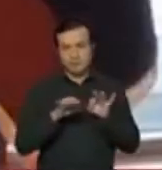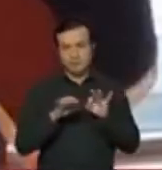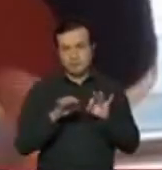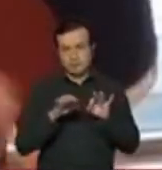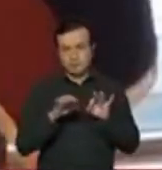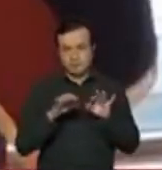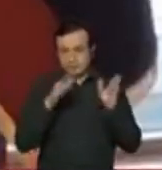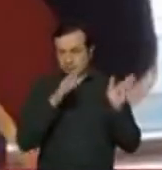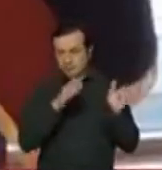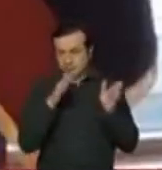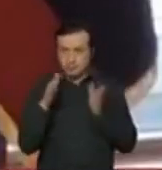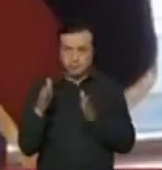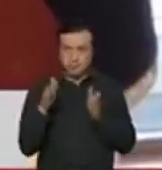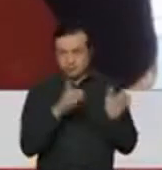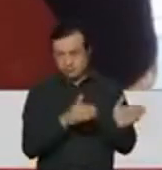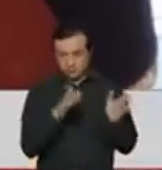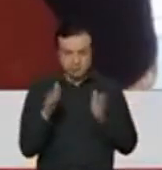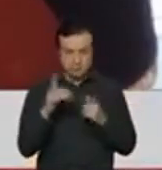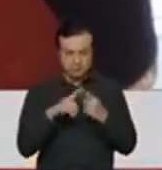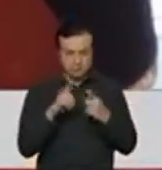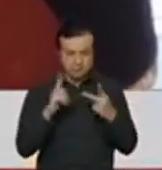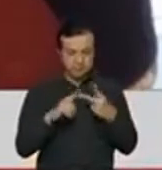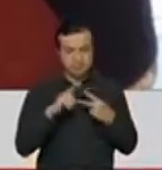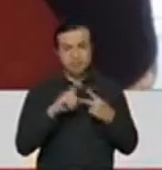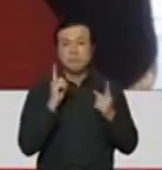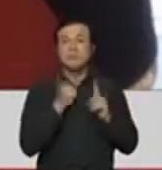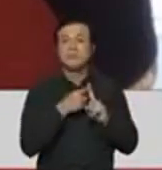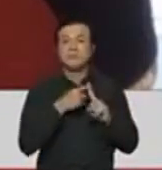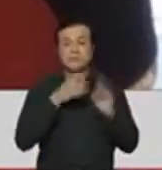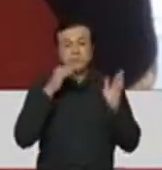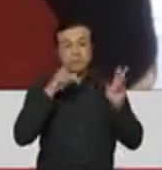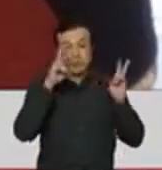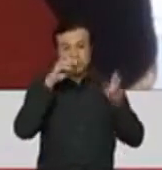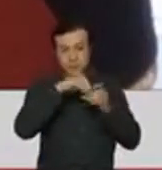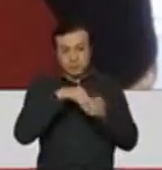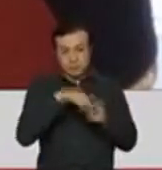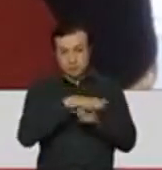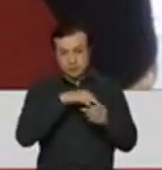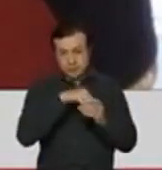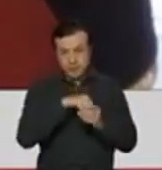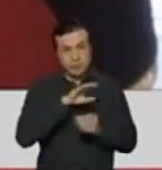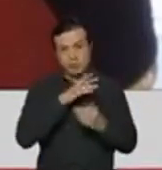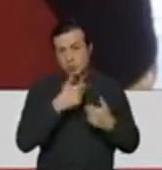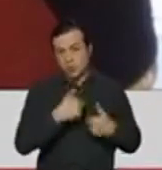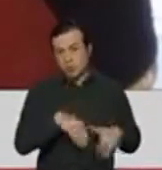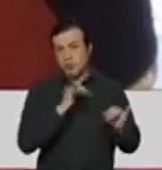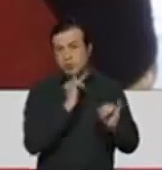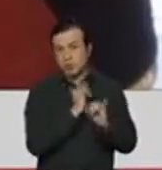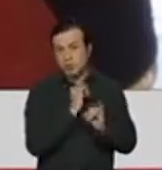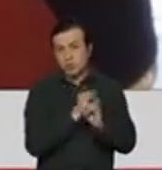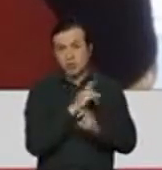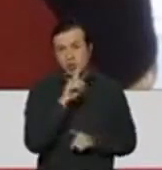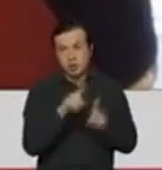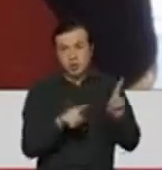lo voy a enfocar de dos puntos. El primero es temas internos, que como en toda institución